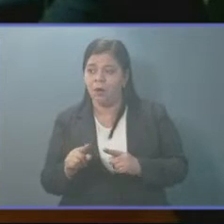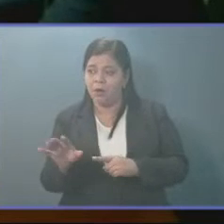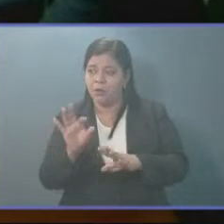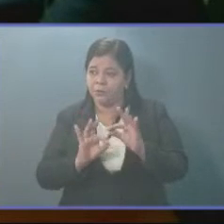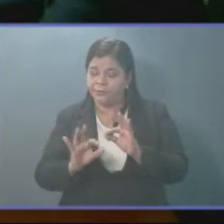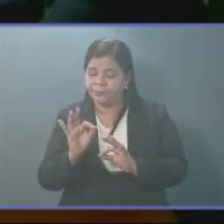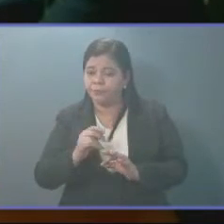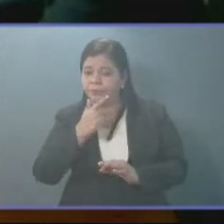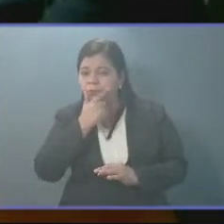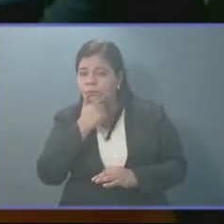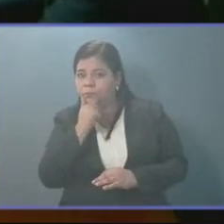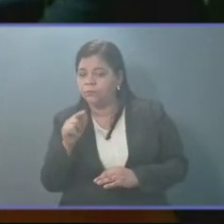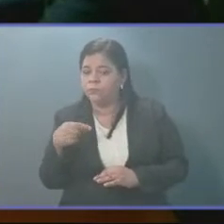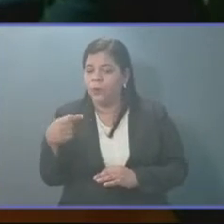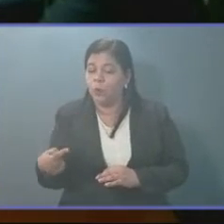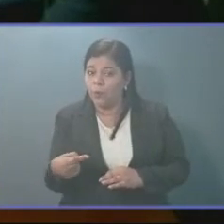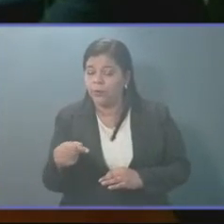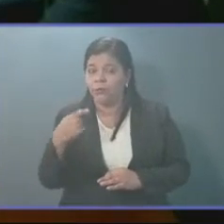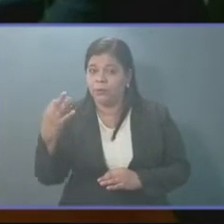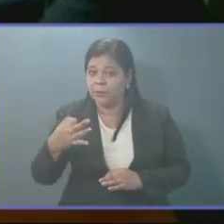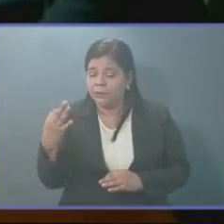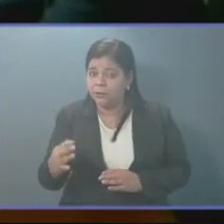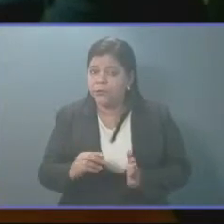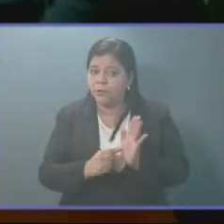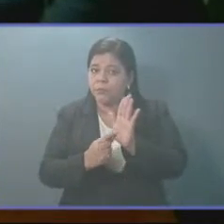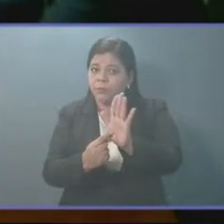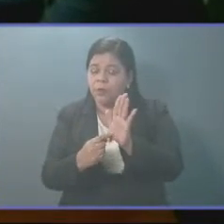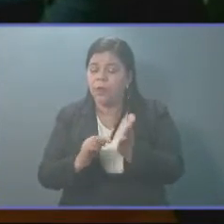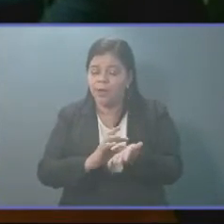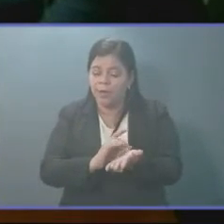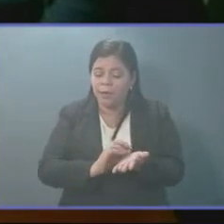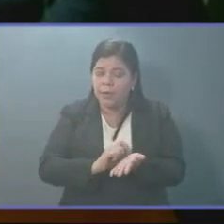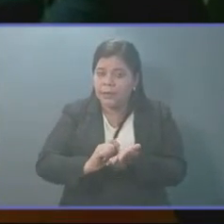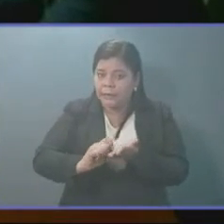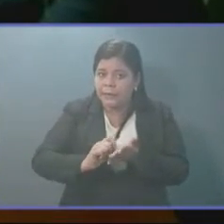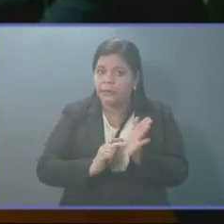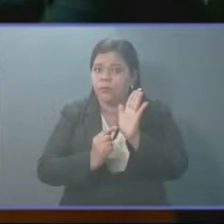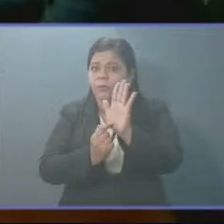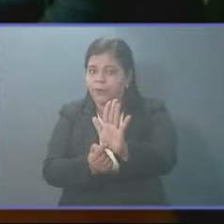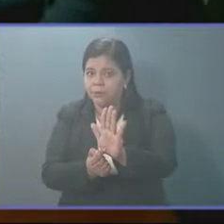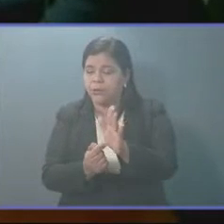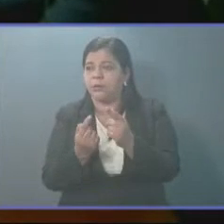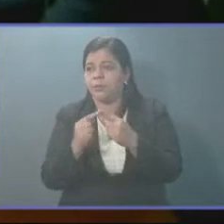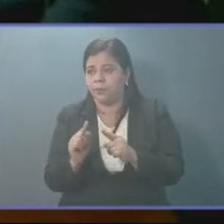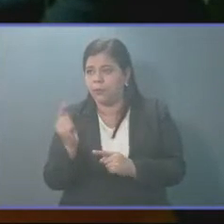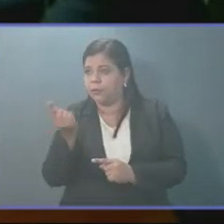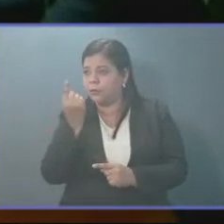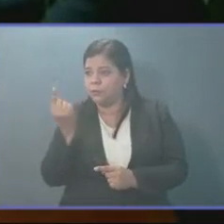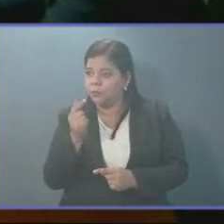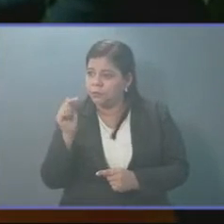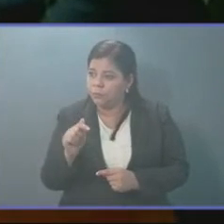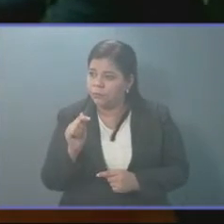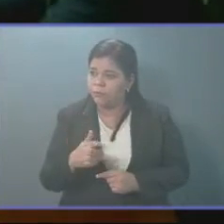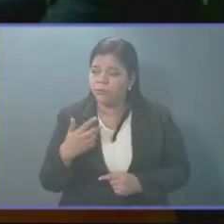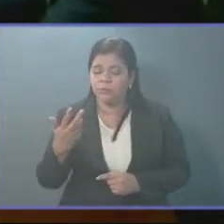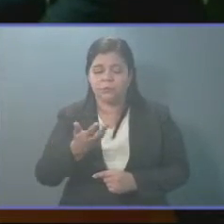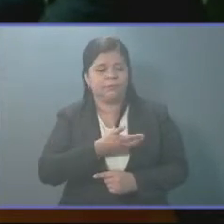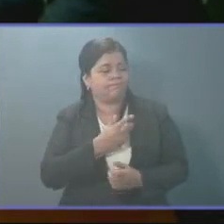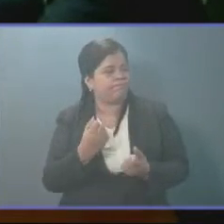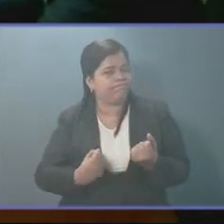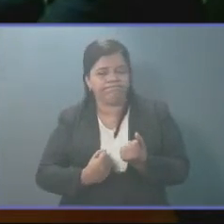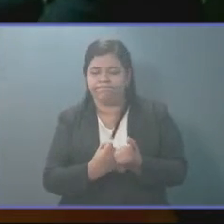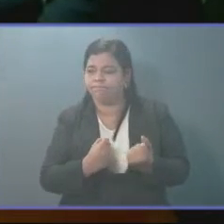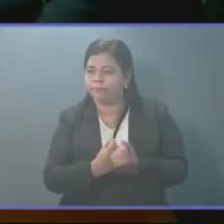cuando se necesita por escrito. Eso es simplemente, y por eso es que no